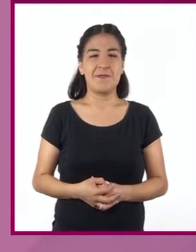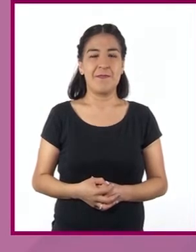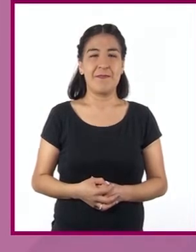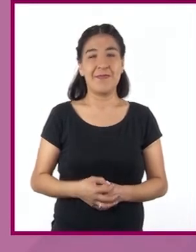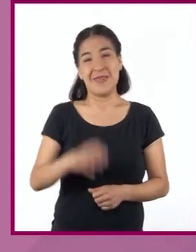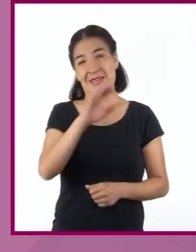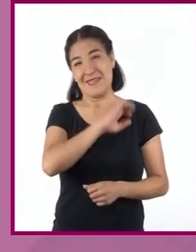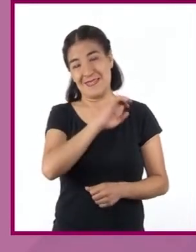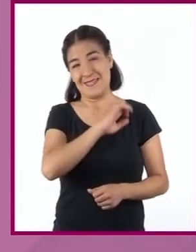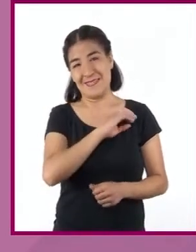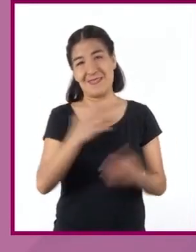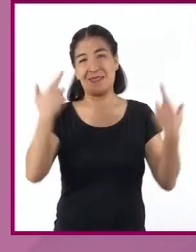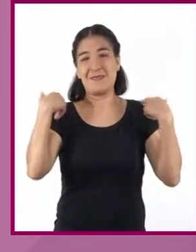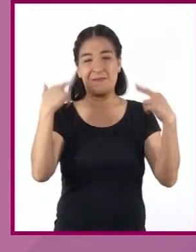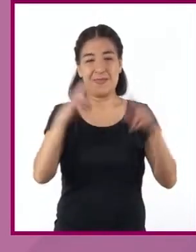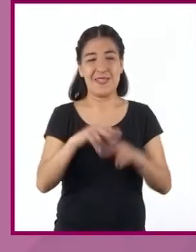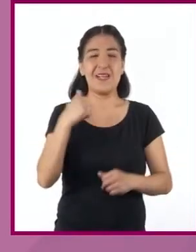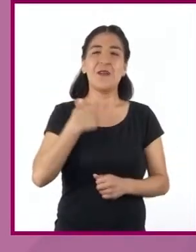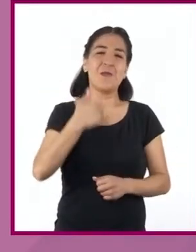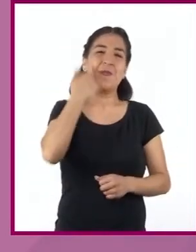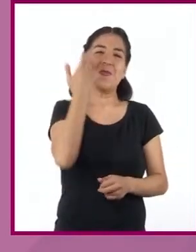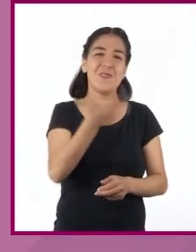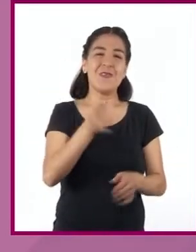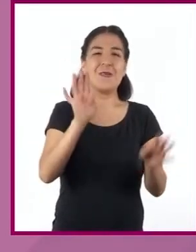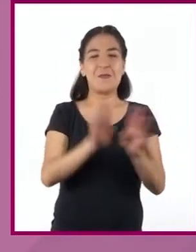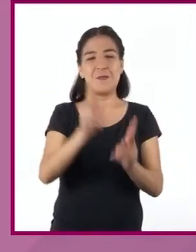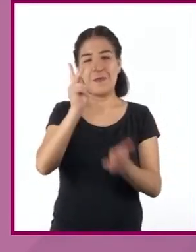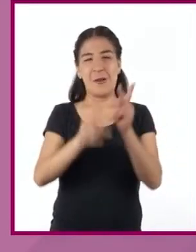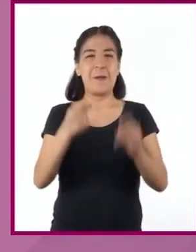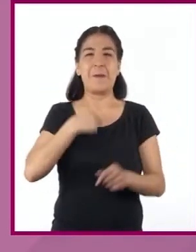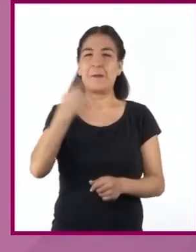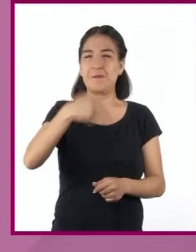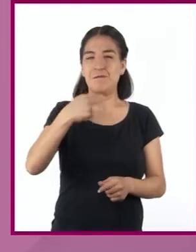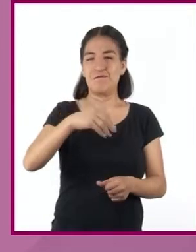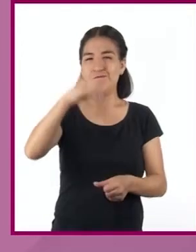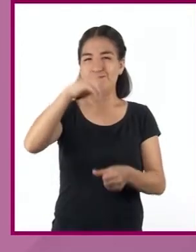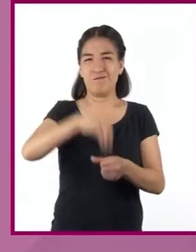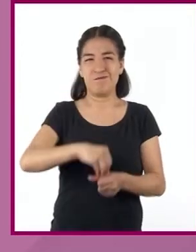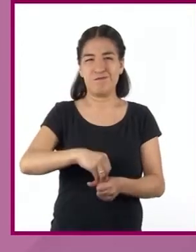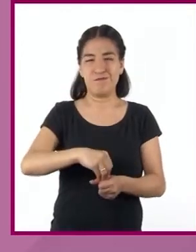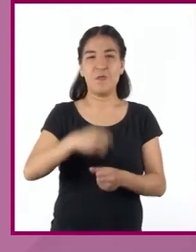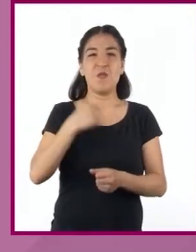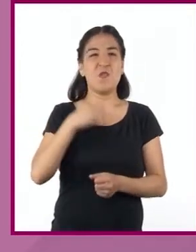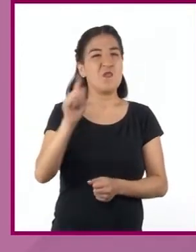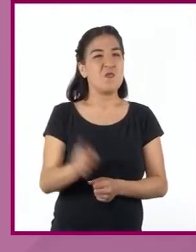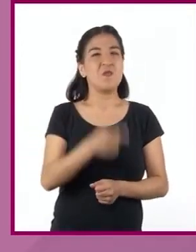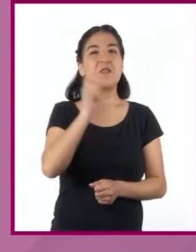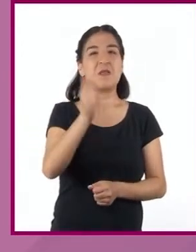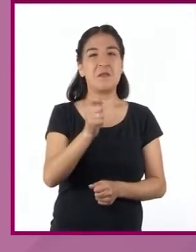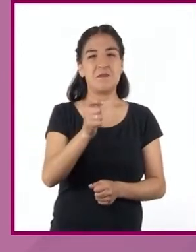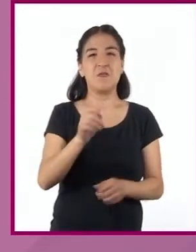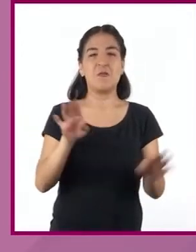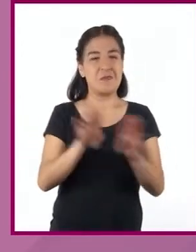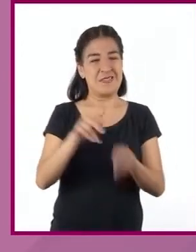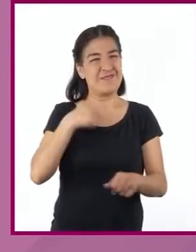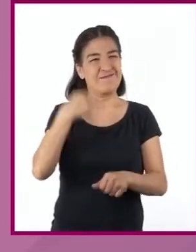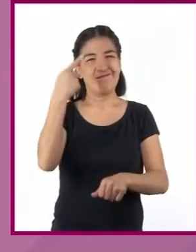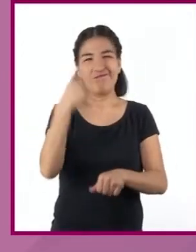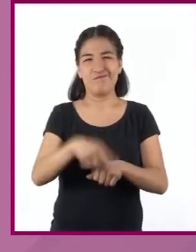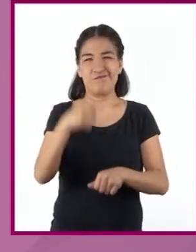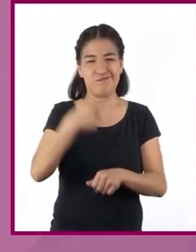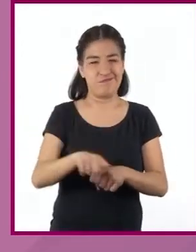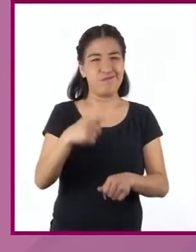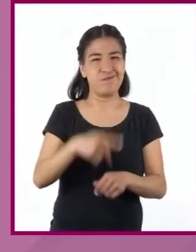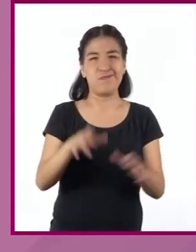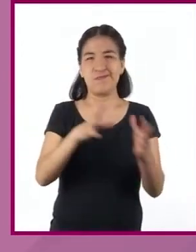Queridas maestras, me gustaría mantener mi nombre en secreto, pues soy un protozoario peligroso y